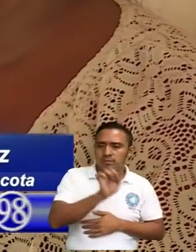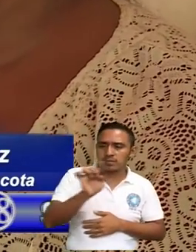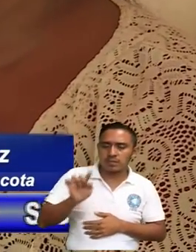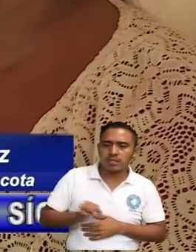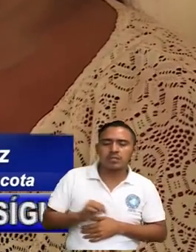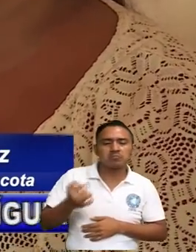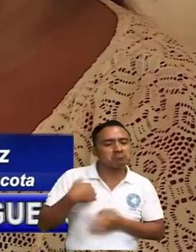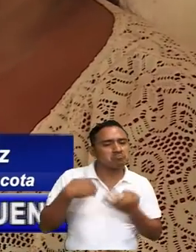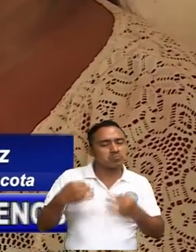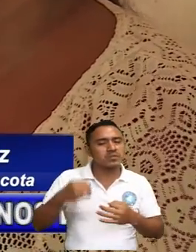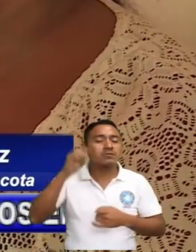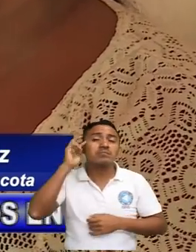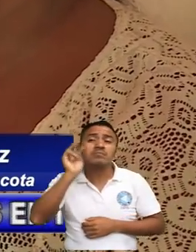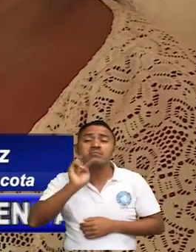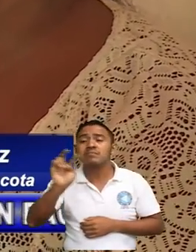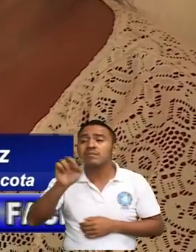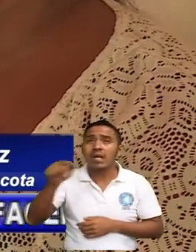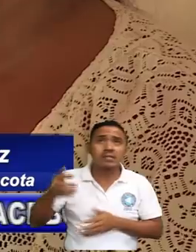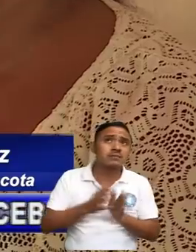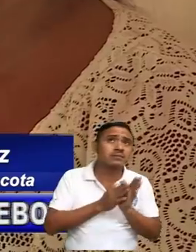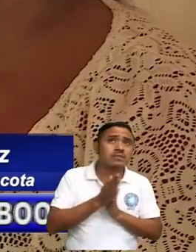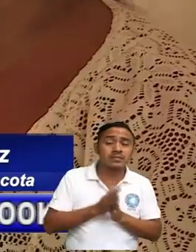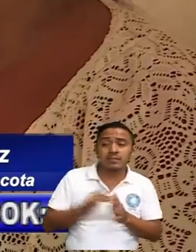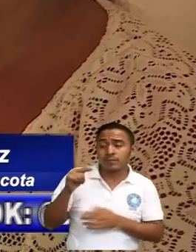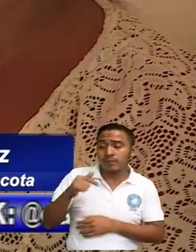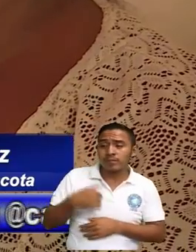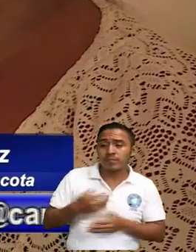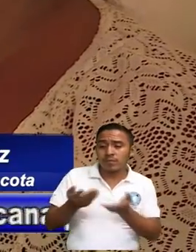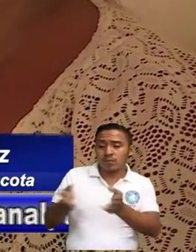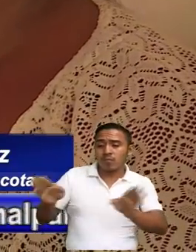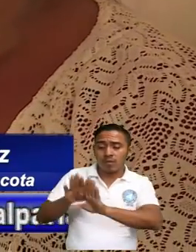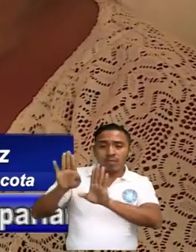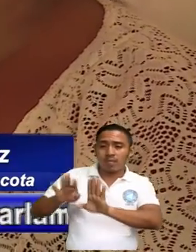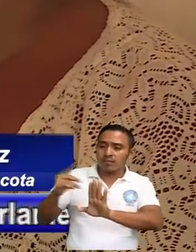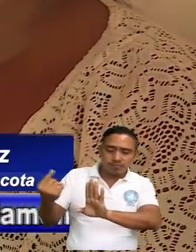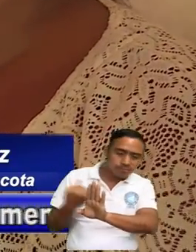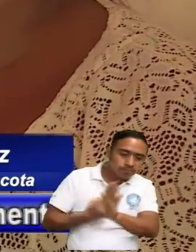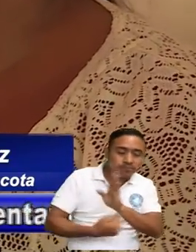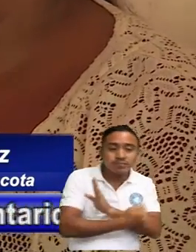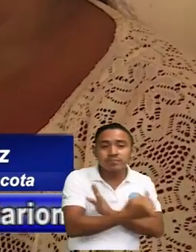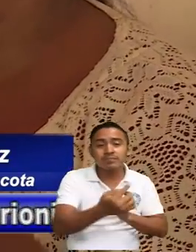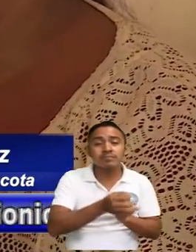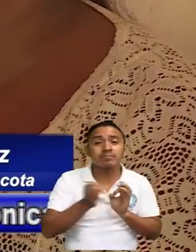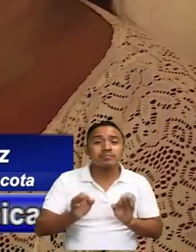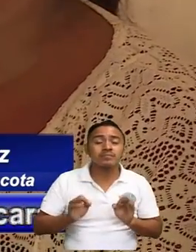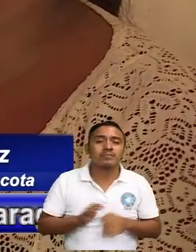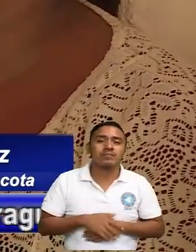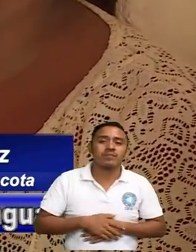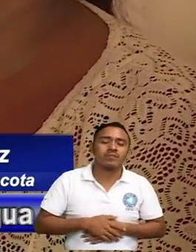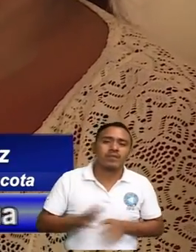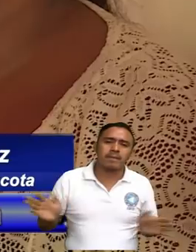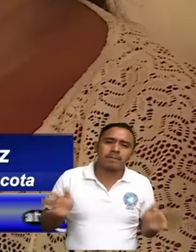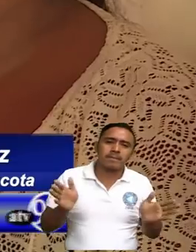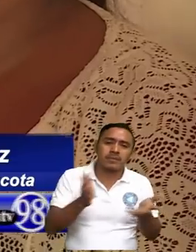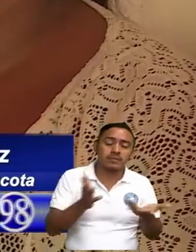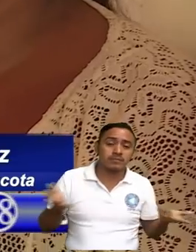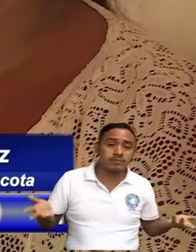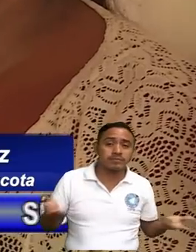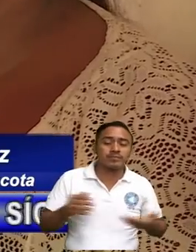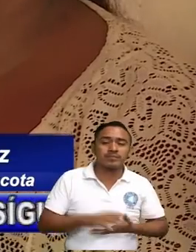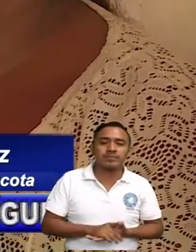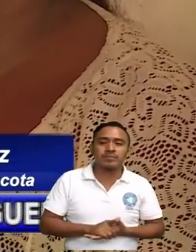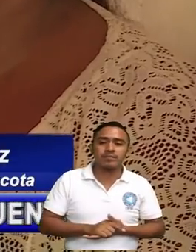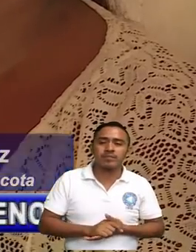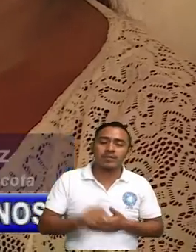la mente y se divierten y salen donde están ellos de su cuarto ahí. Y pues motivan un poco más el, ya